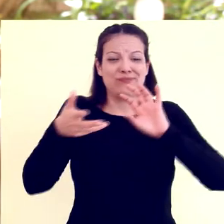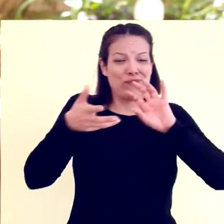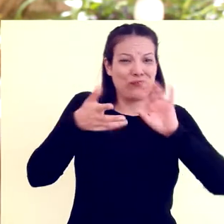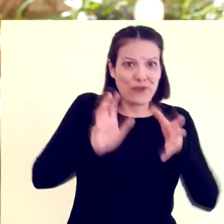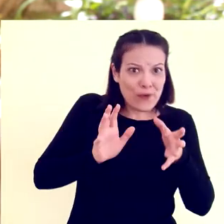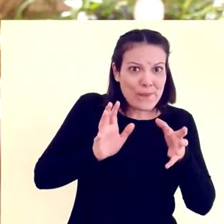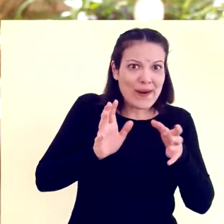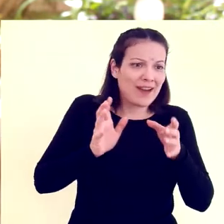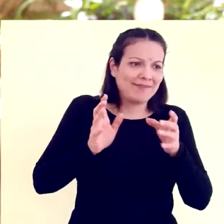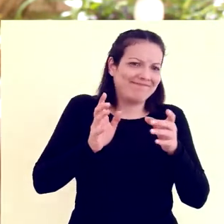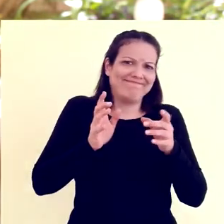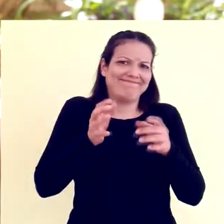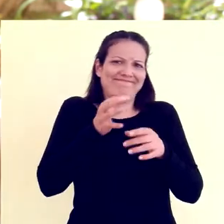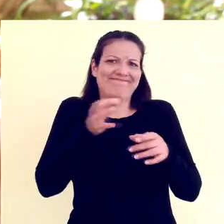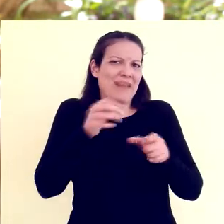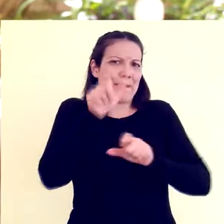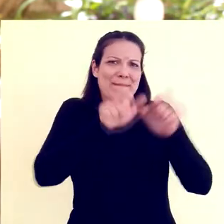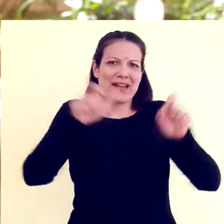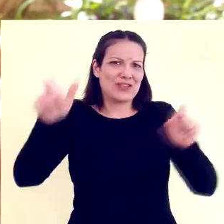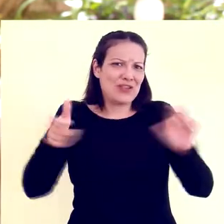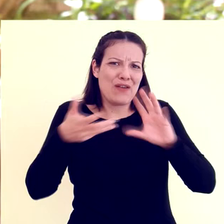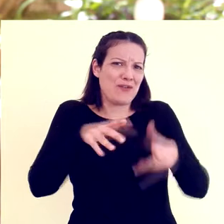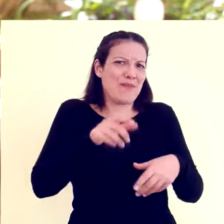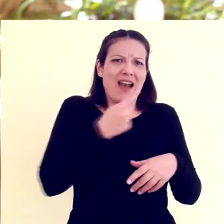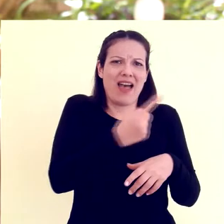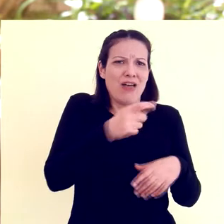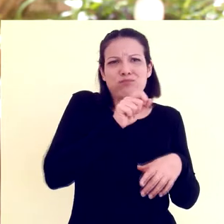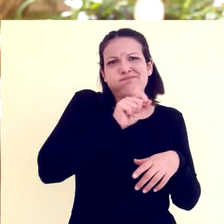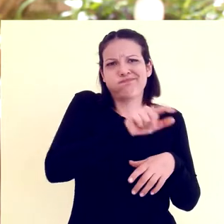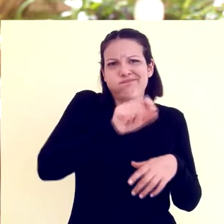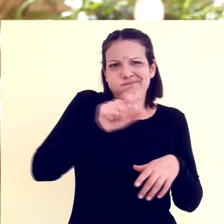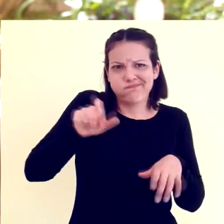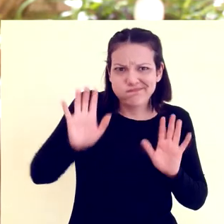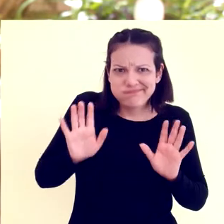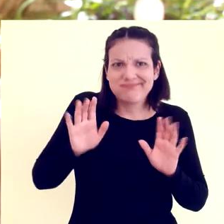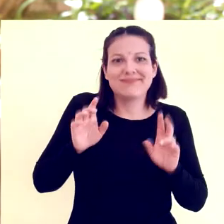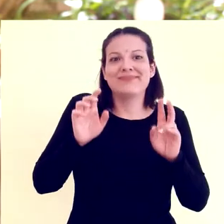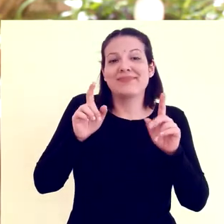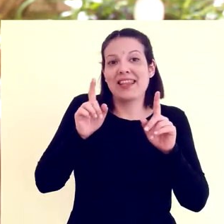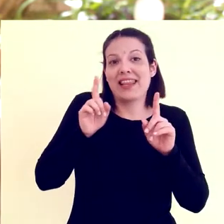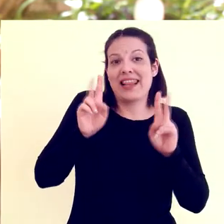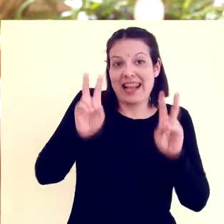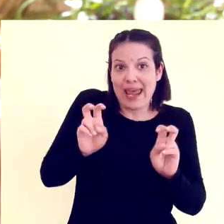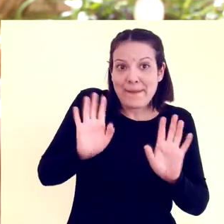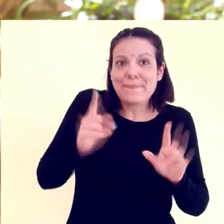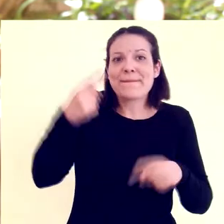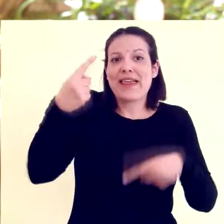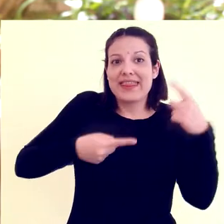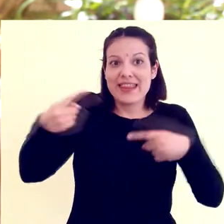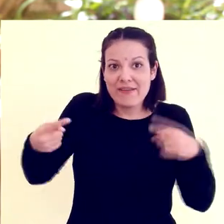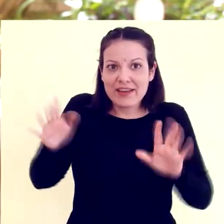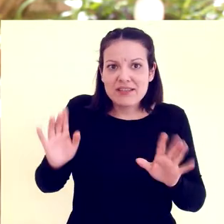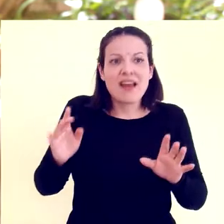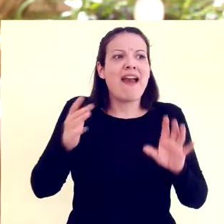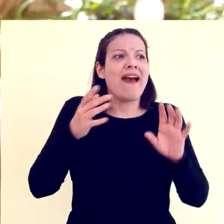como personas hay, tendrá sus formas también, supongo, ¿no? Atendiendo a esto de la diversidad